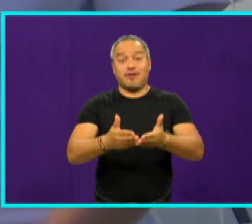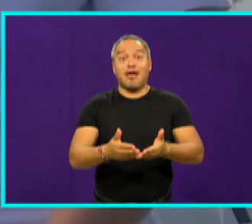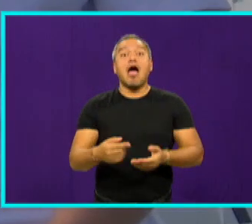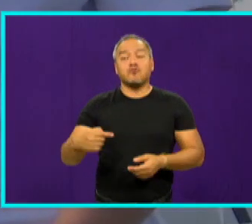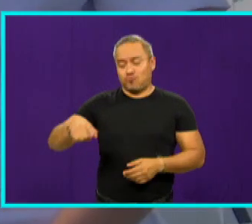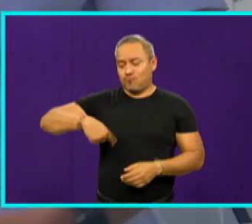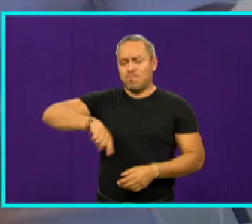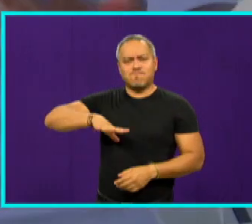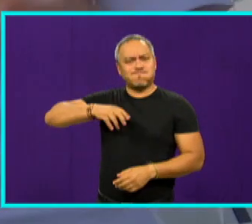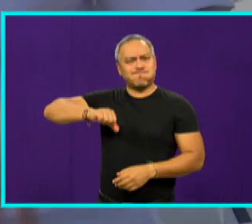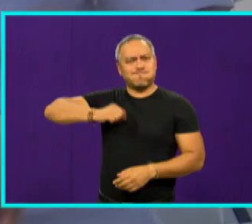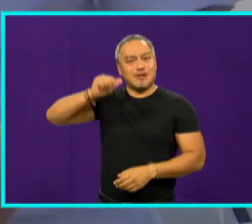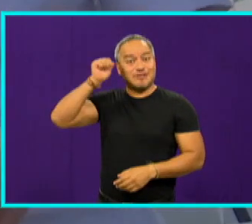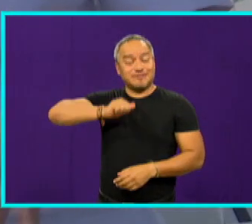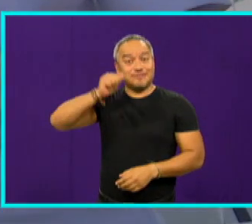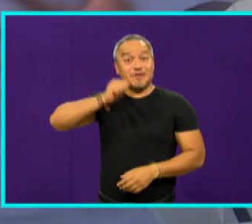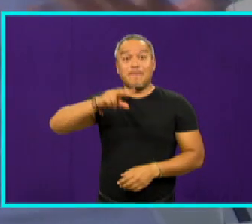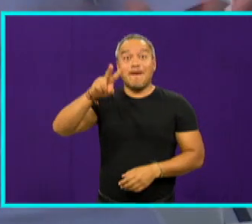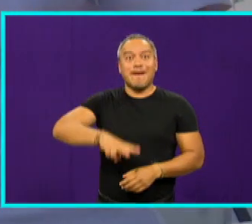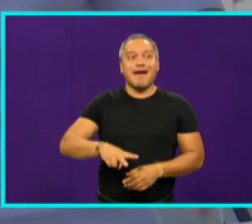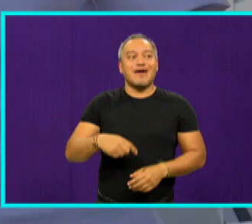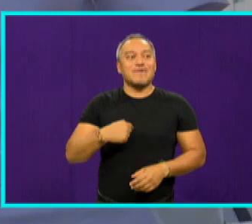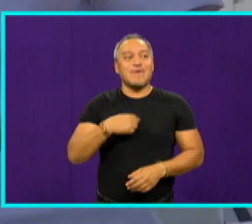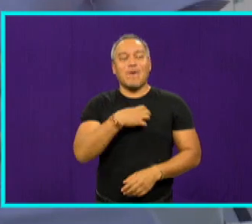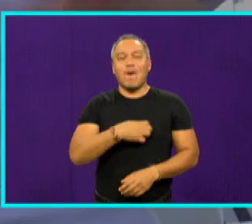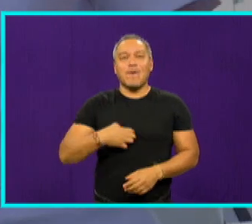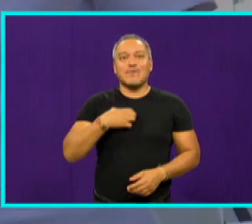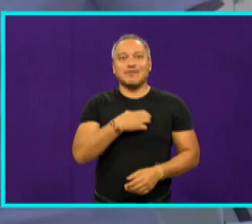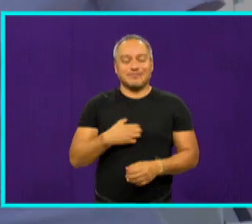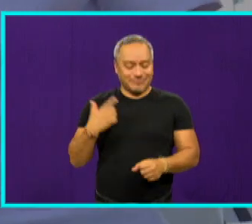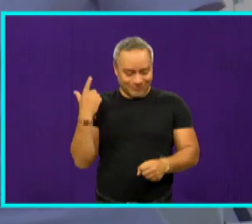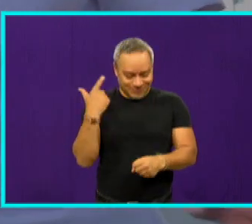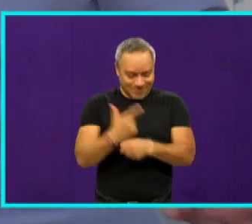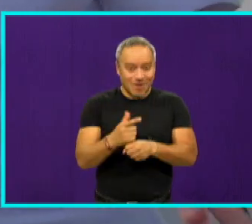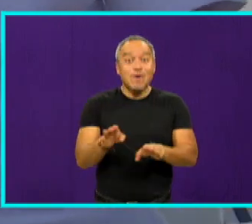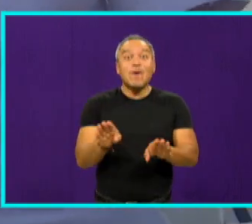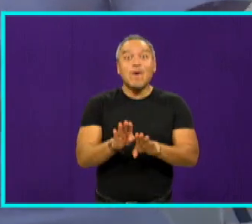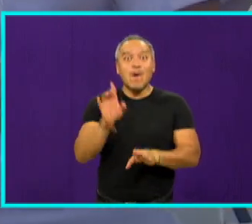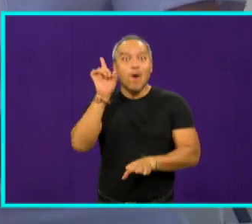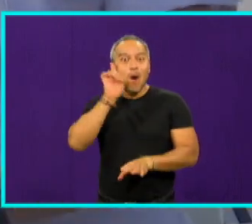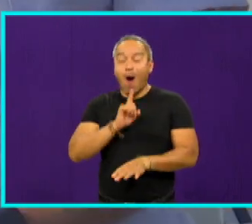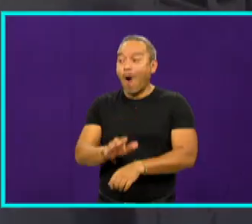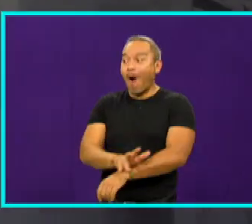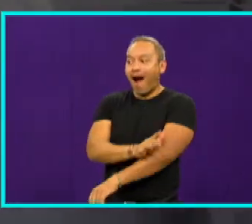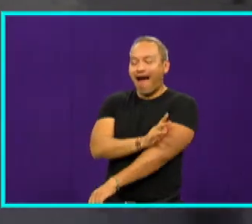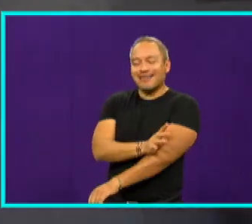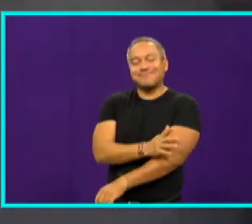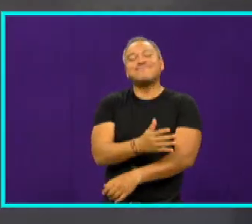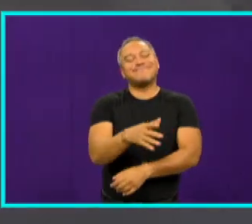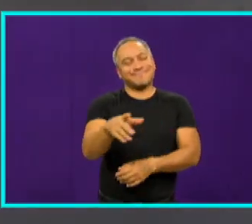muy, muy, muy gratificante ver cómo la gente nota eso y el apoyo de la gente es muy bonito, la verdad.